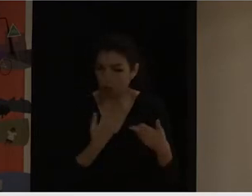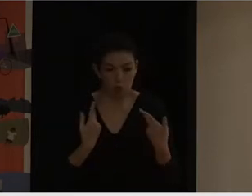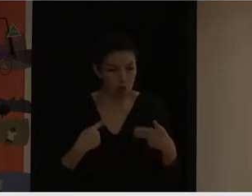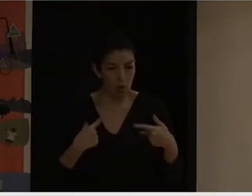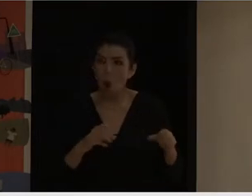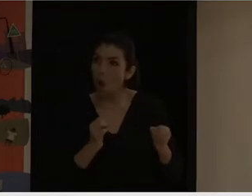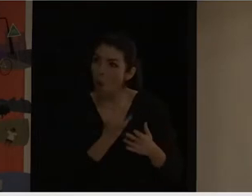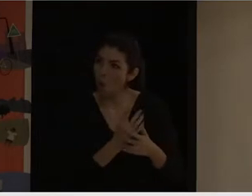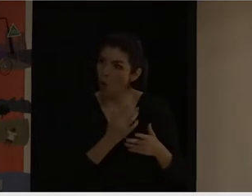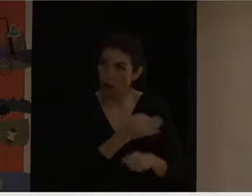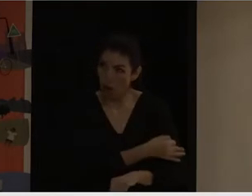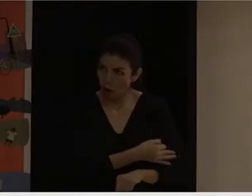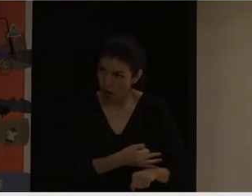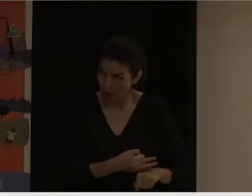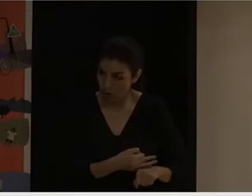poquito.